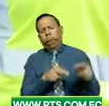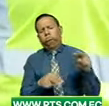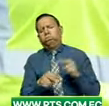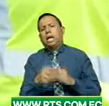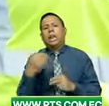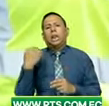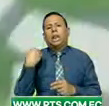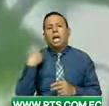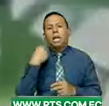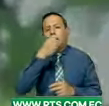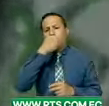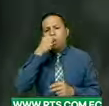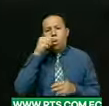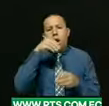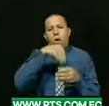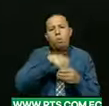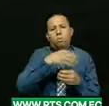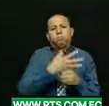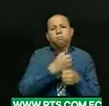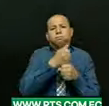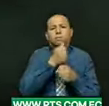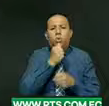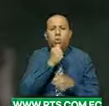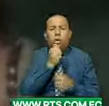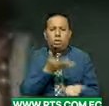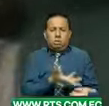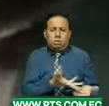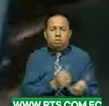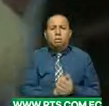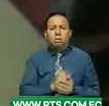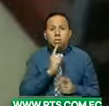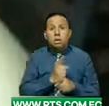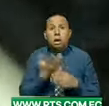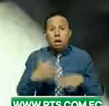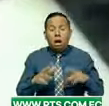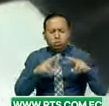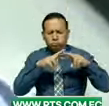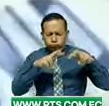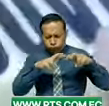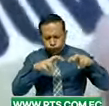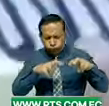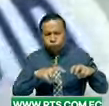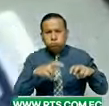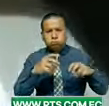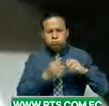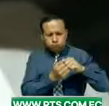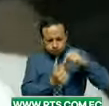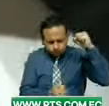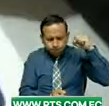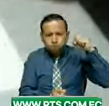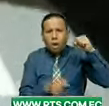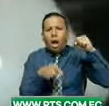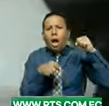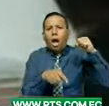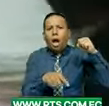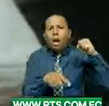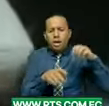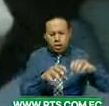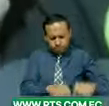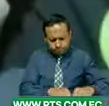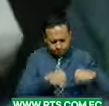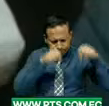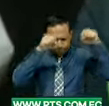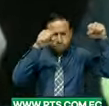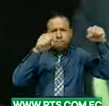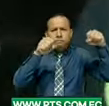porte de estupefacientes. Los uniformados, al practicar un registro minucioso al automotor, descubren un compartimento en la parte superior de las compuertas en donde se